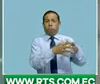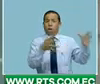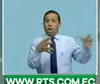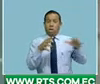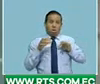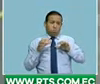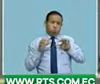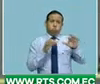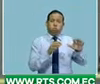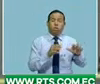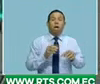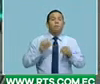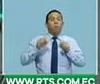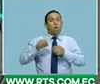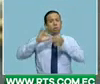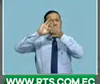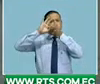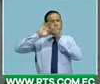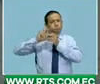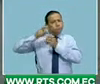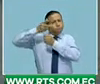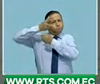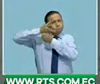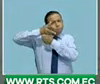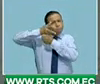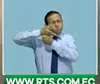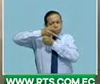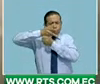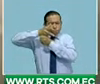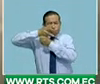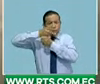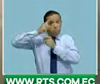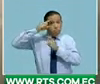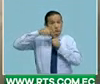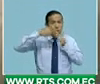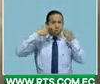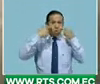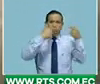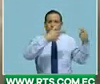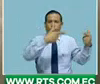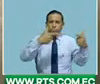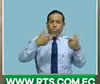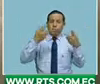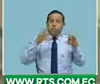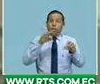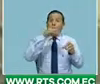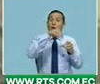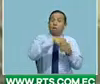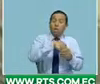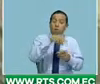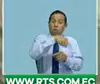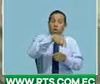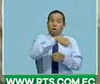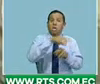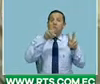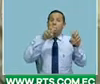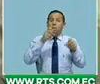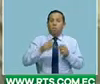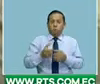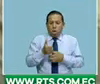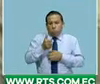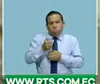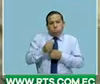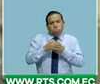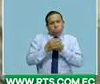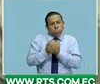de videovigilancia. Además, adelantó que al interior de los mismos se contará con asistentes sanitarios. Que estarán vigilantes de que